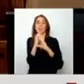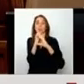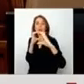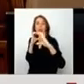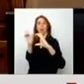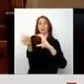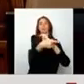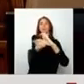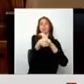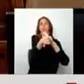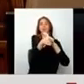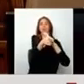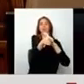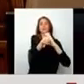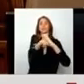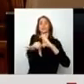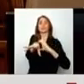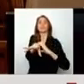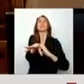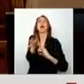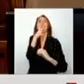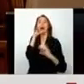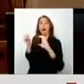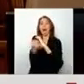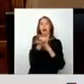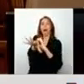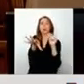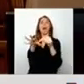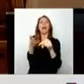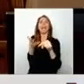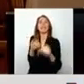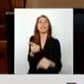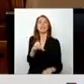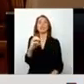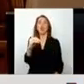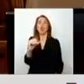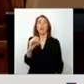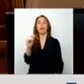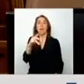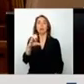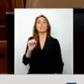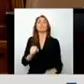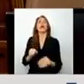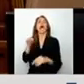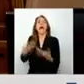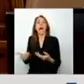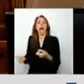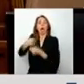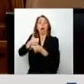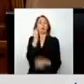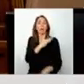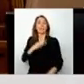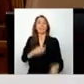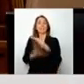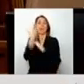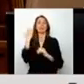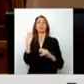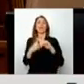lanzaaguas se lanzaba soda cáustica. Y una ministra que cuando era diputada apoyó la versión de que la